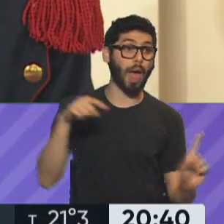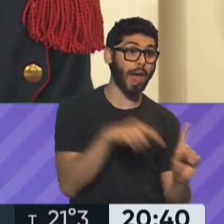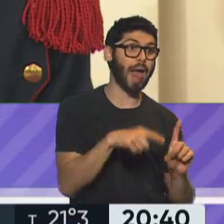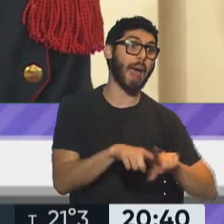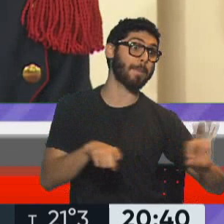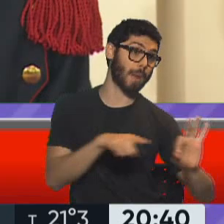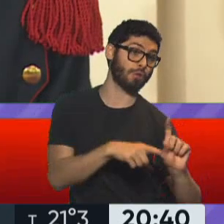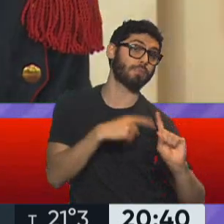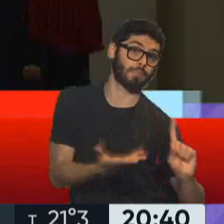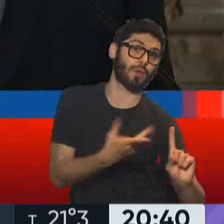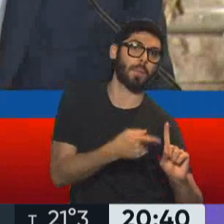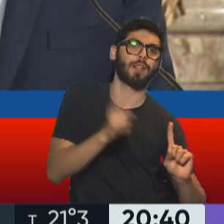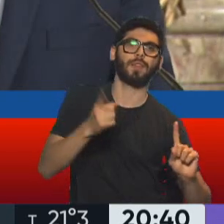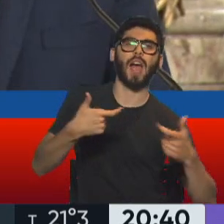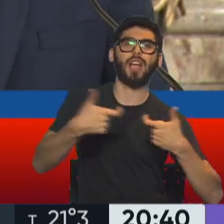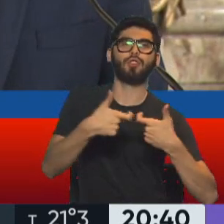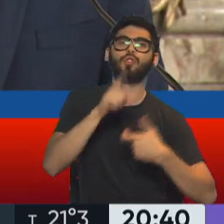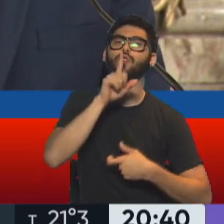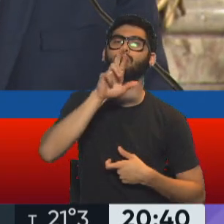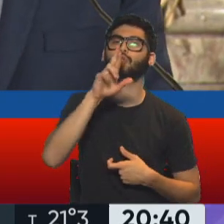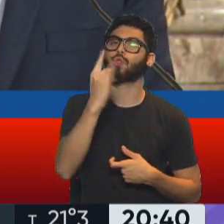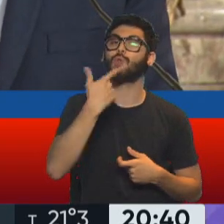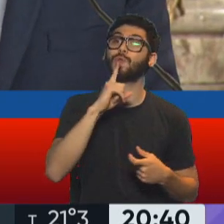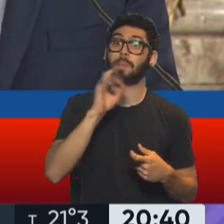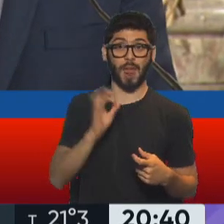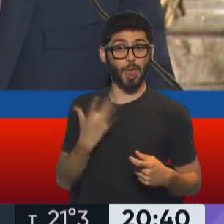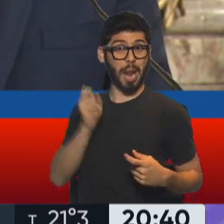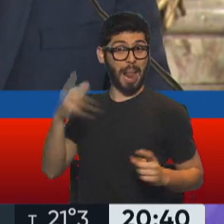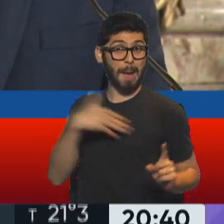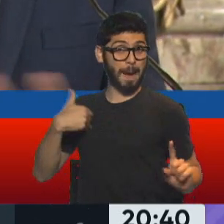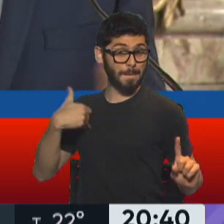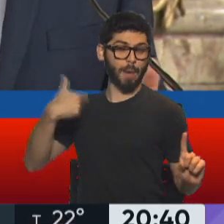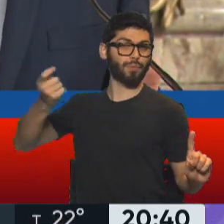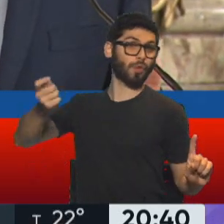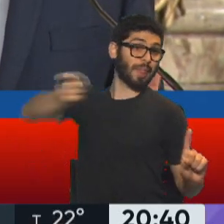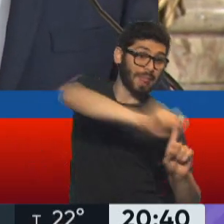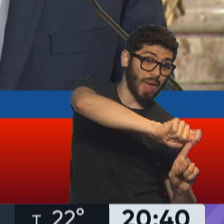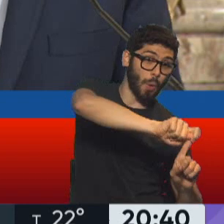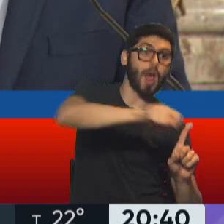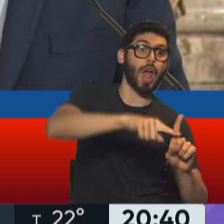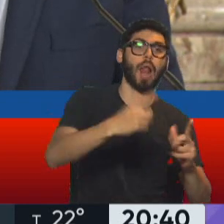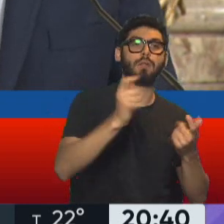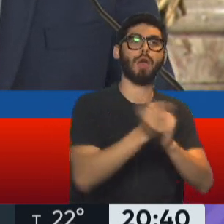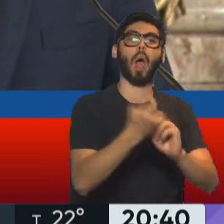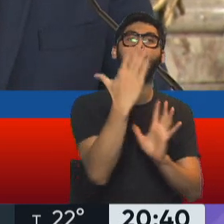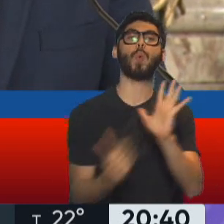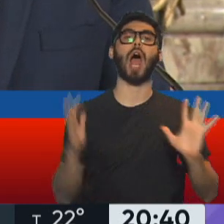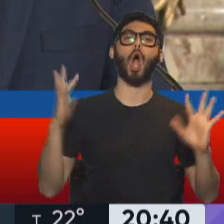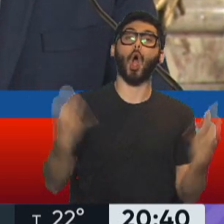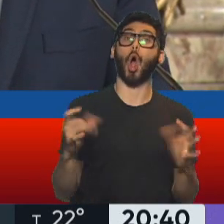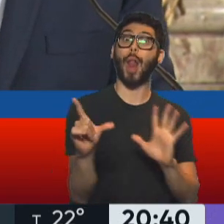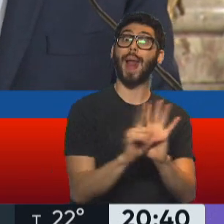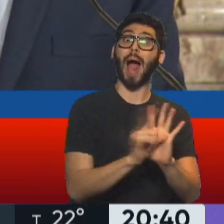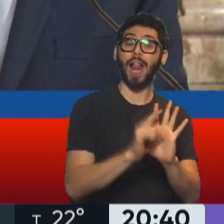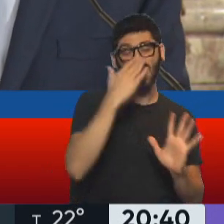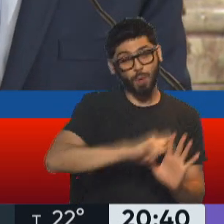trust son una asociación de empresas que era de la madre y que luego se las devuelve a la madre, digamos. ¿No? Claro, bueno,